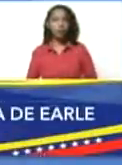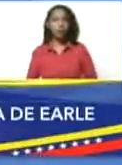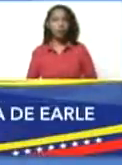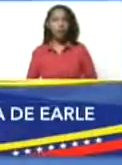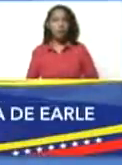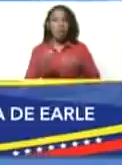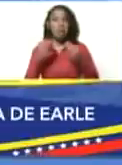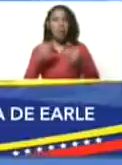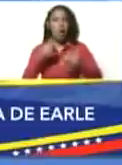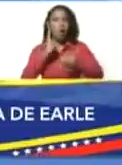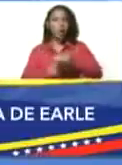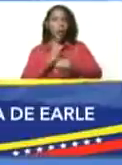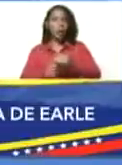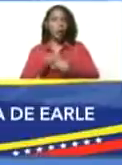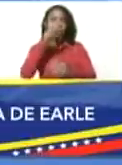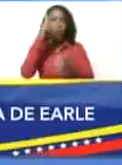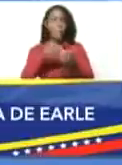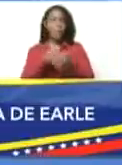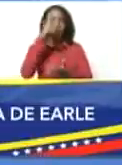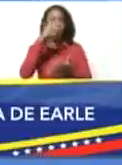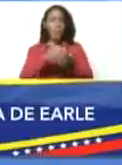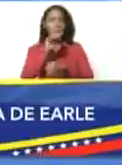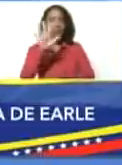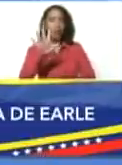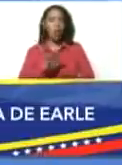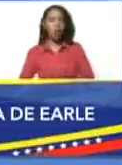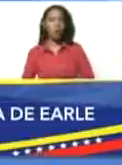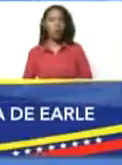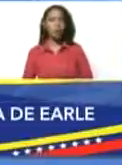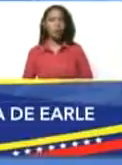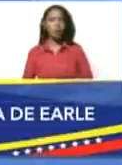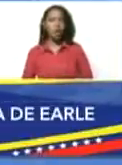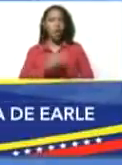para los periodos 2000-2005,